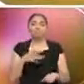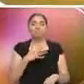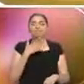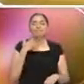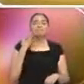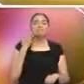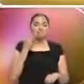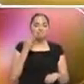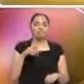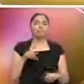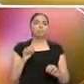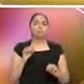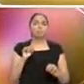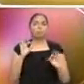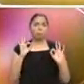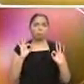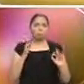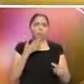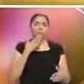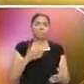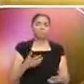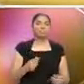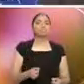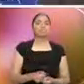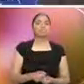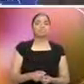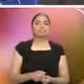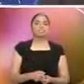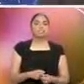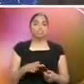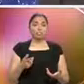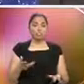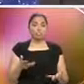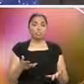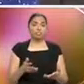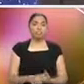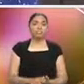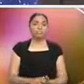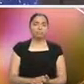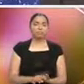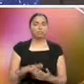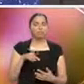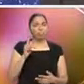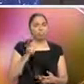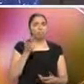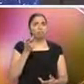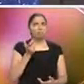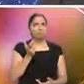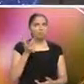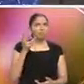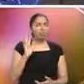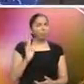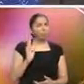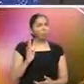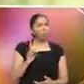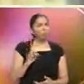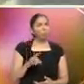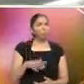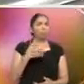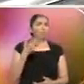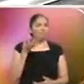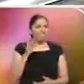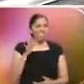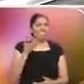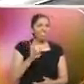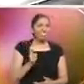rica también. De sabor está muy buena, muy jugosa. Y pues Y ya el nos precio dices quitamos. que no es tan De precio elevado, ¿no? Sí. Es un poco más